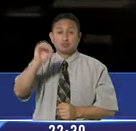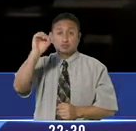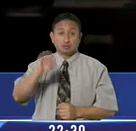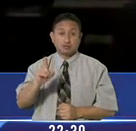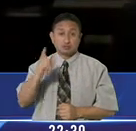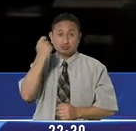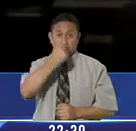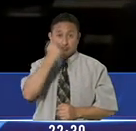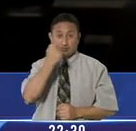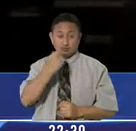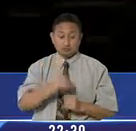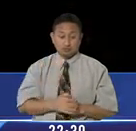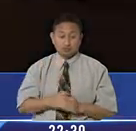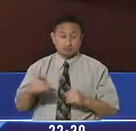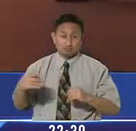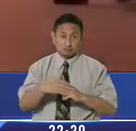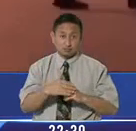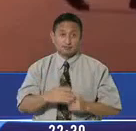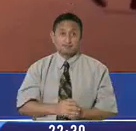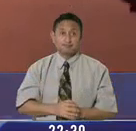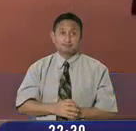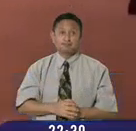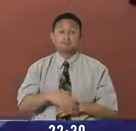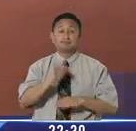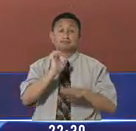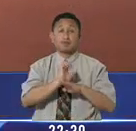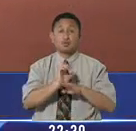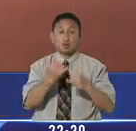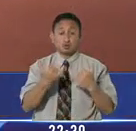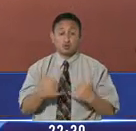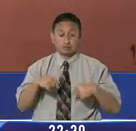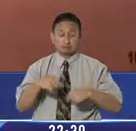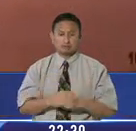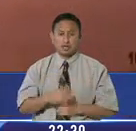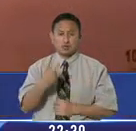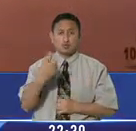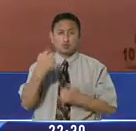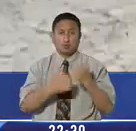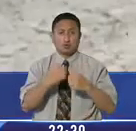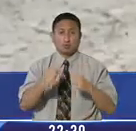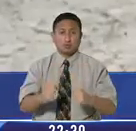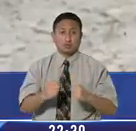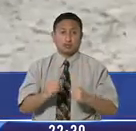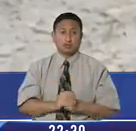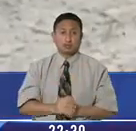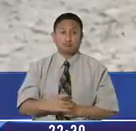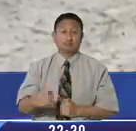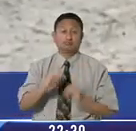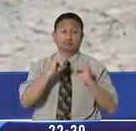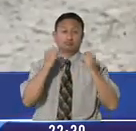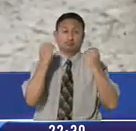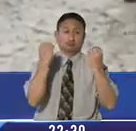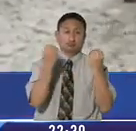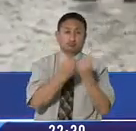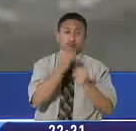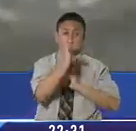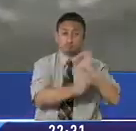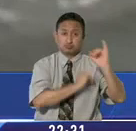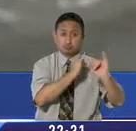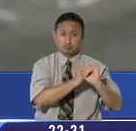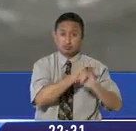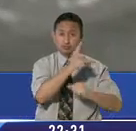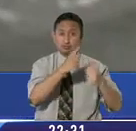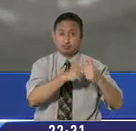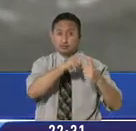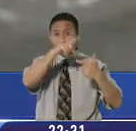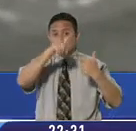entra por esa parte. Que el país está frente a dos graves problemas: el crimen organizado internacional y